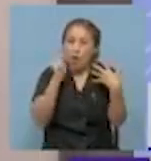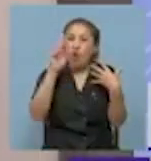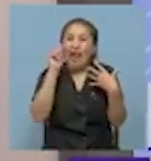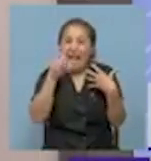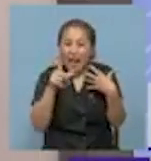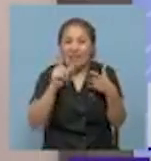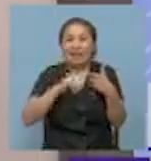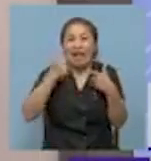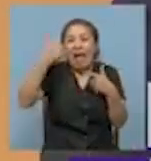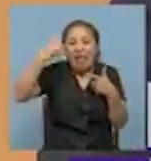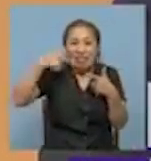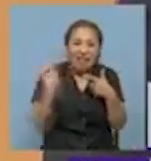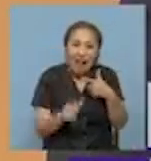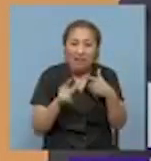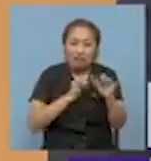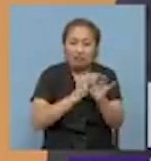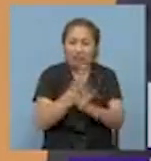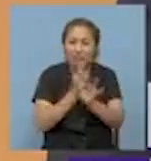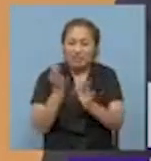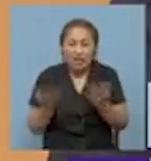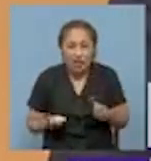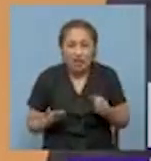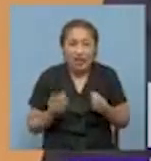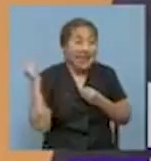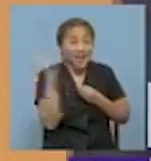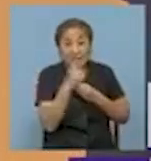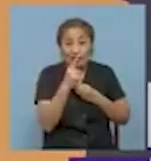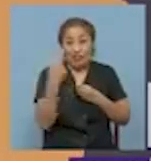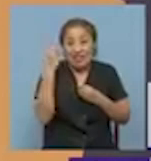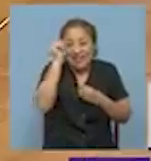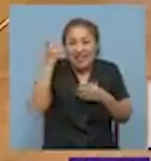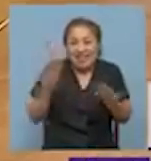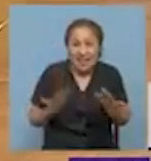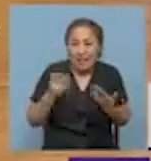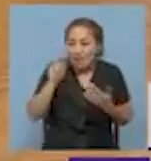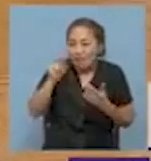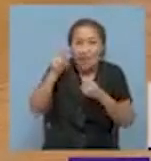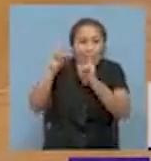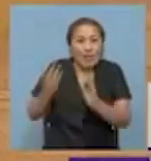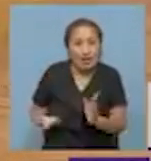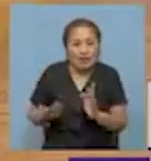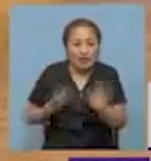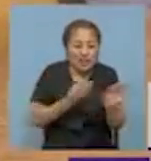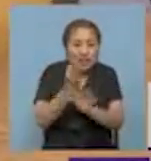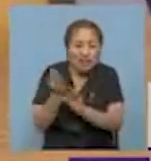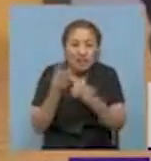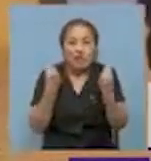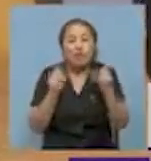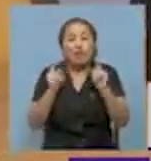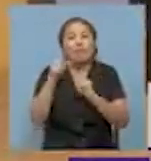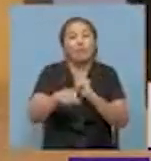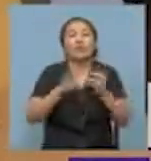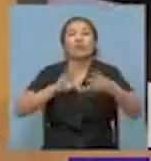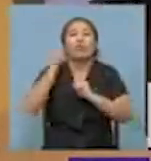entonces esto es lo que nosotros decimos esto es ideología porque además del d2 de la ideología de género de meter una